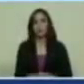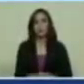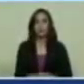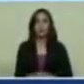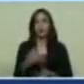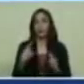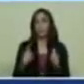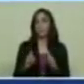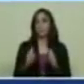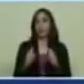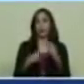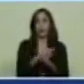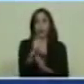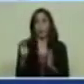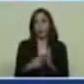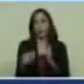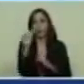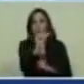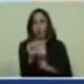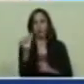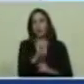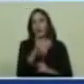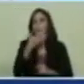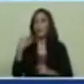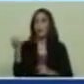pago rinde más.